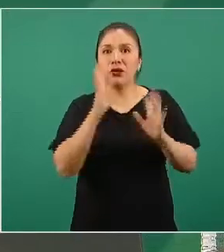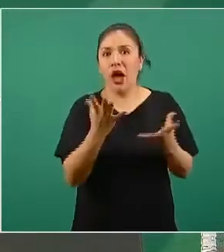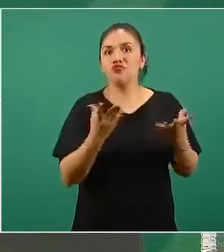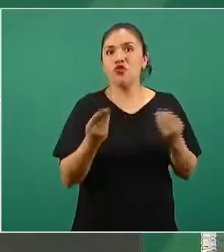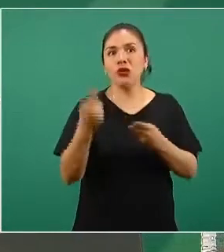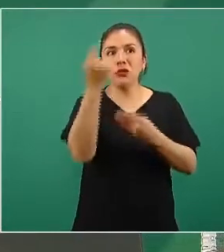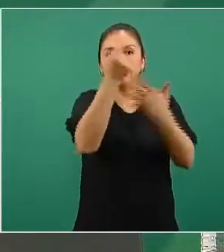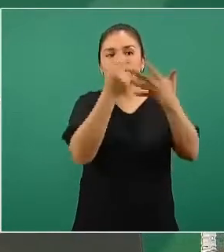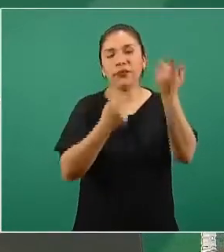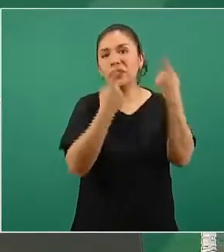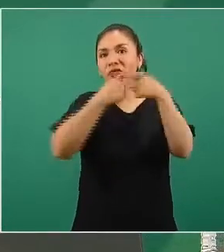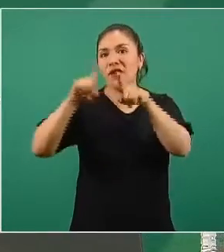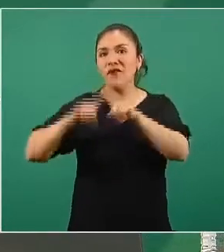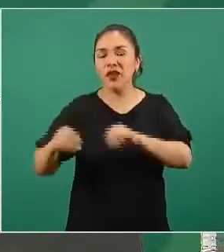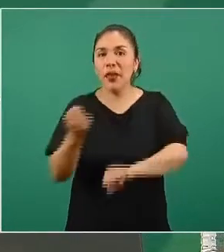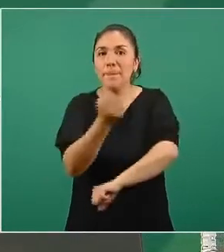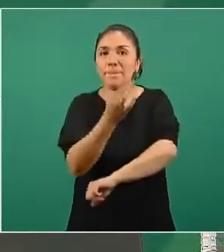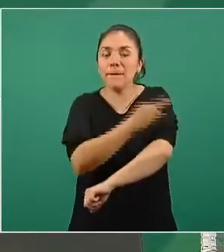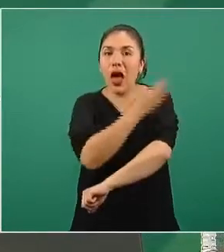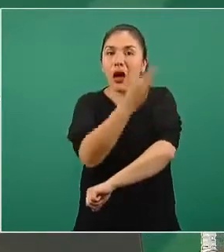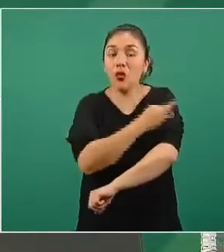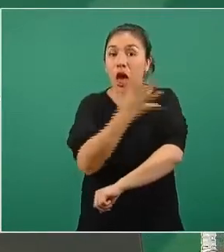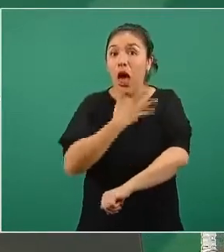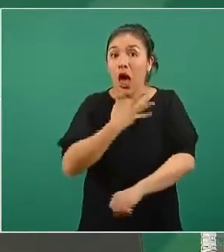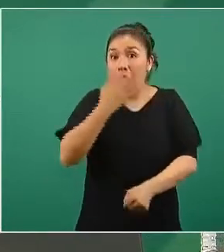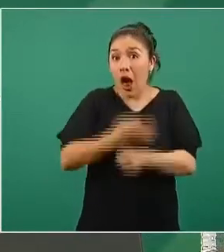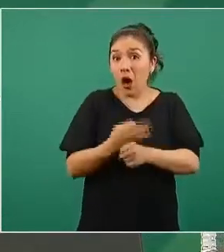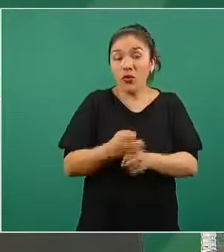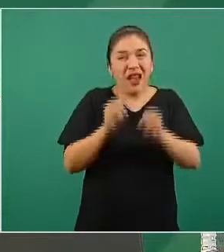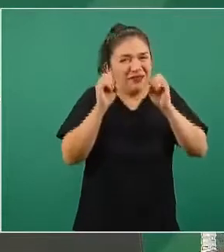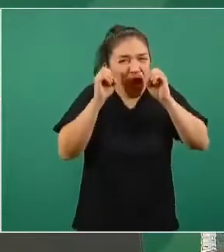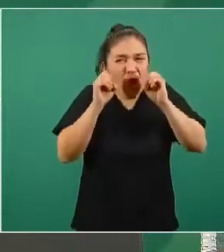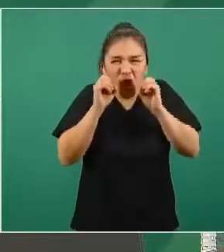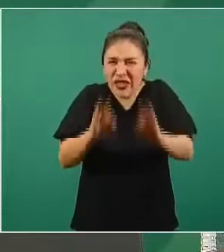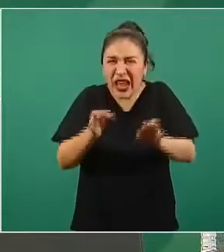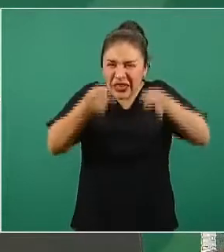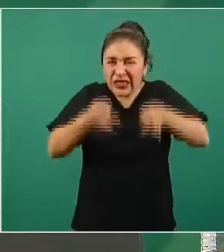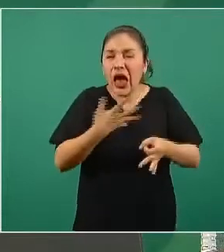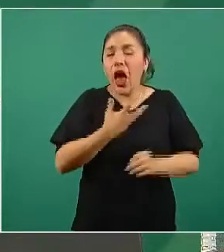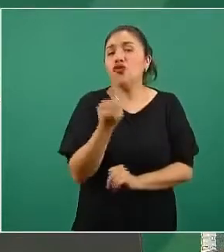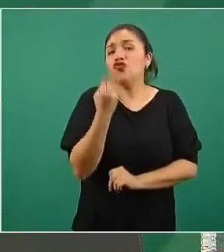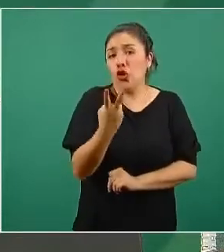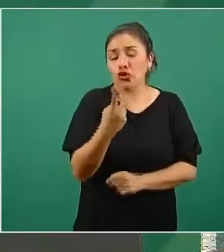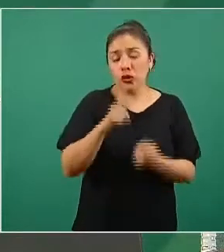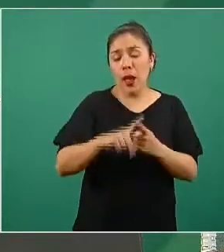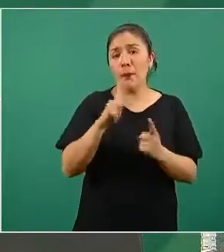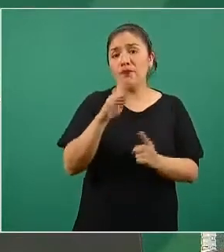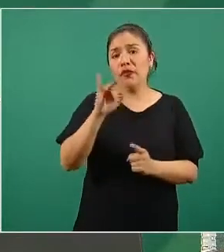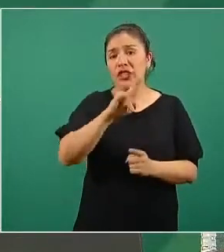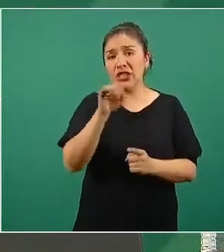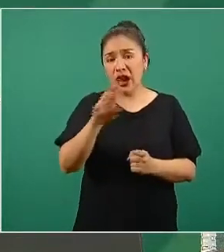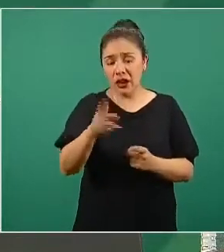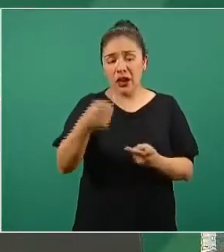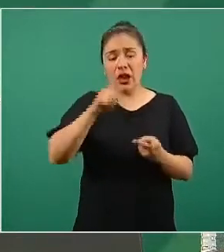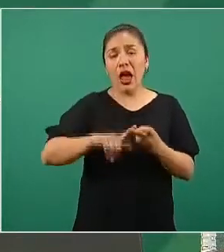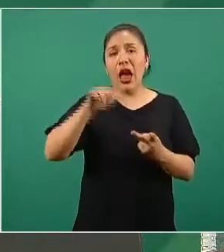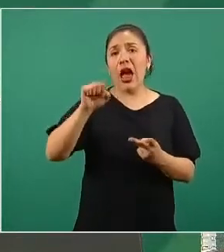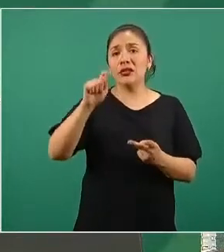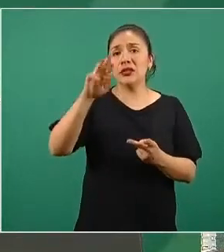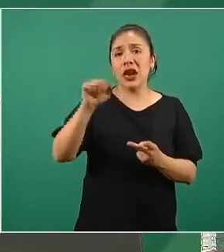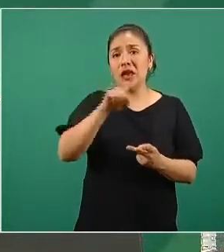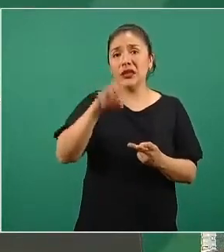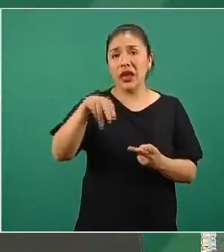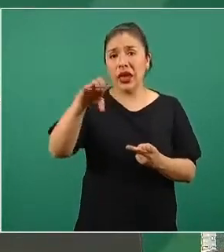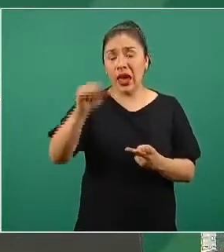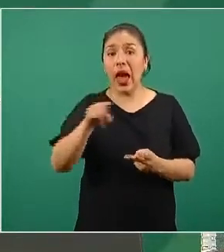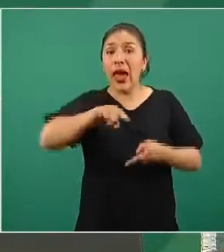ahora ya oficialmente 2 diferentes vacunas en nuestro país, Pfizer-BioNTech y AstraZeneca,